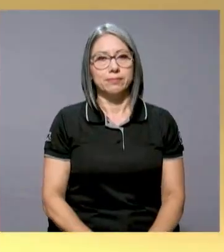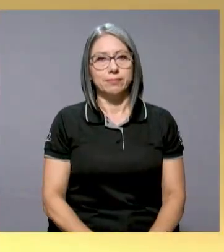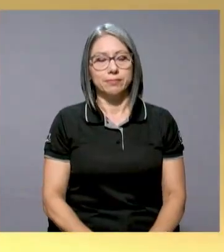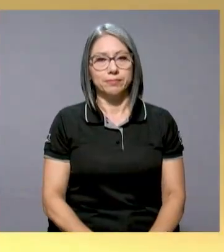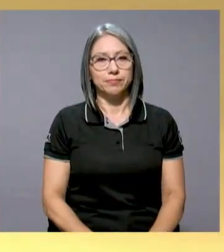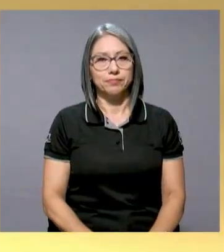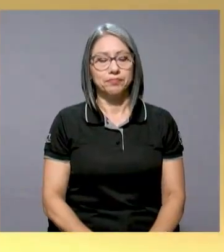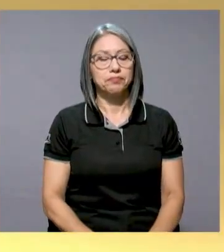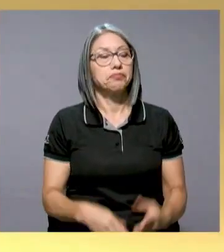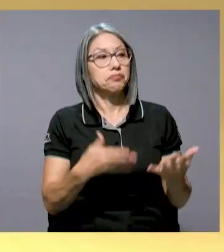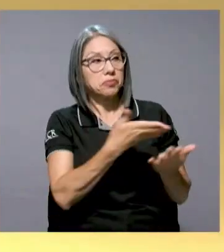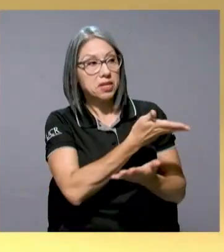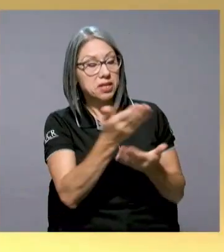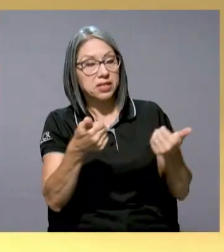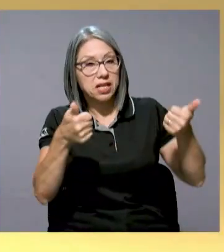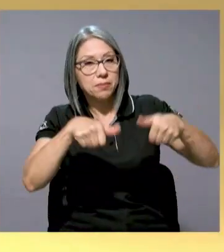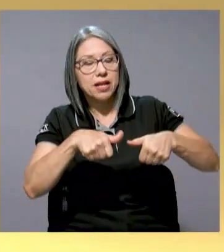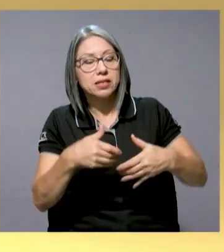Si les parece,